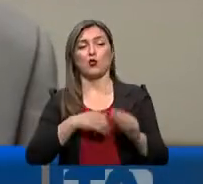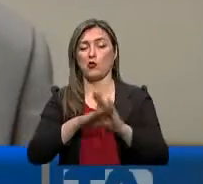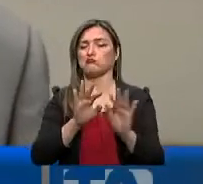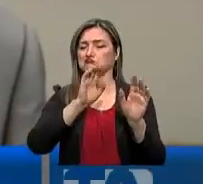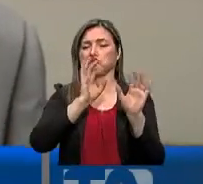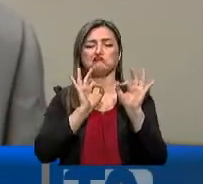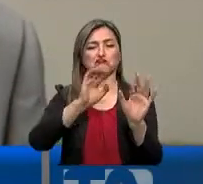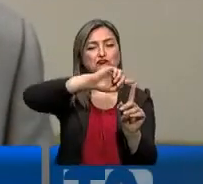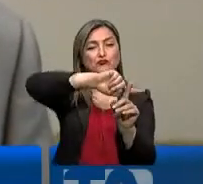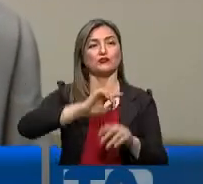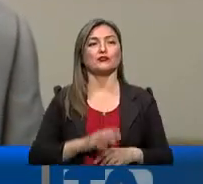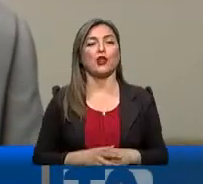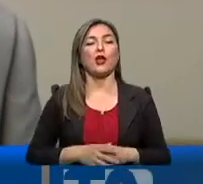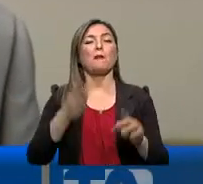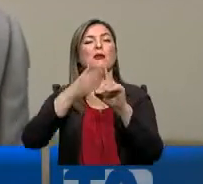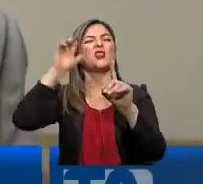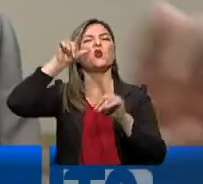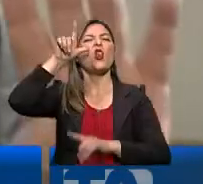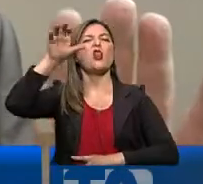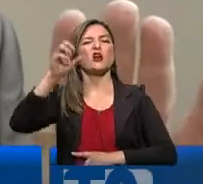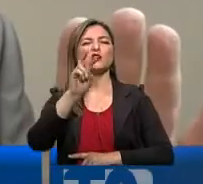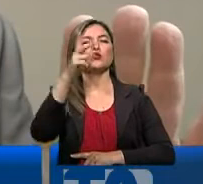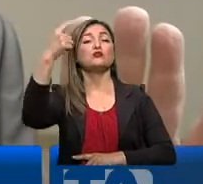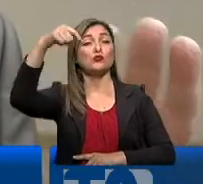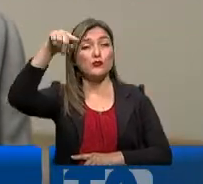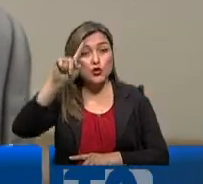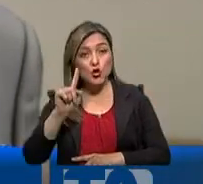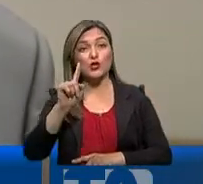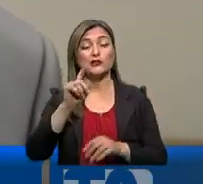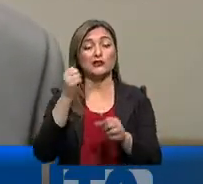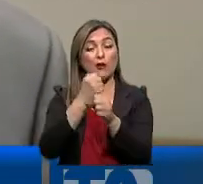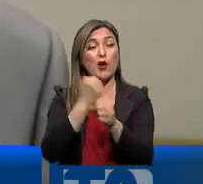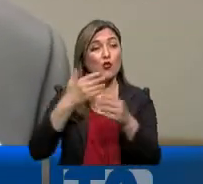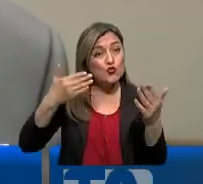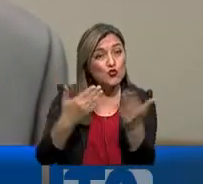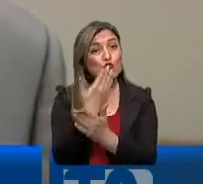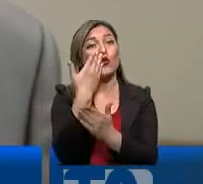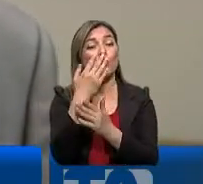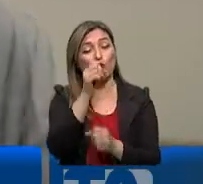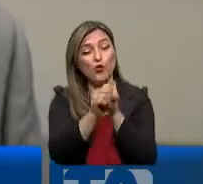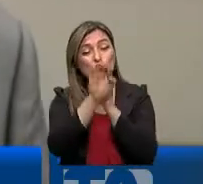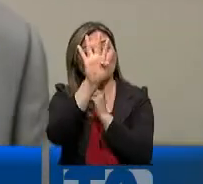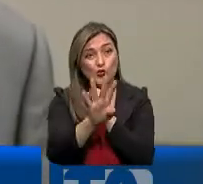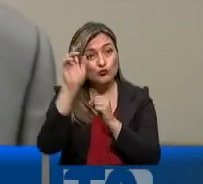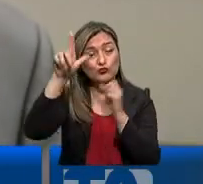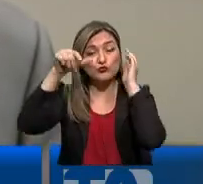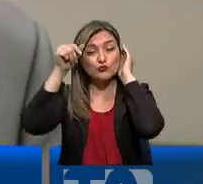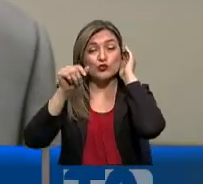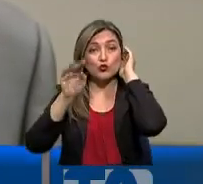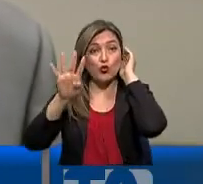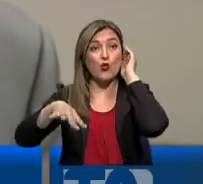millones de empleos nuevos adecuados en 4 años de gobierno. En estos primeros 4 meses hemos